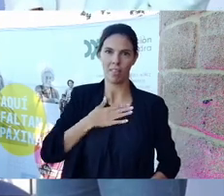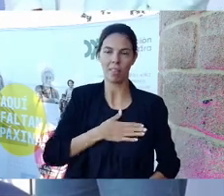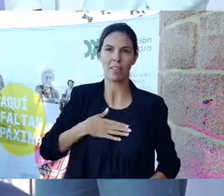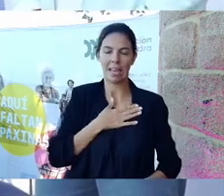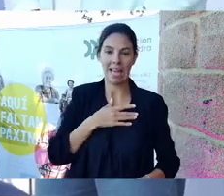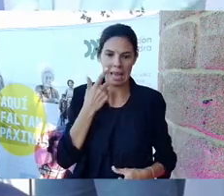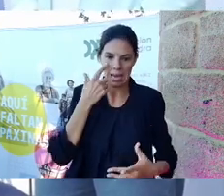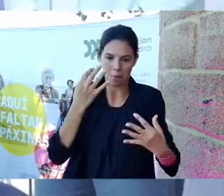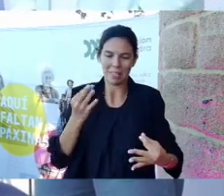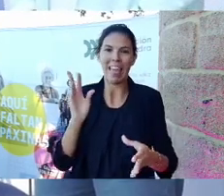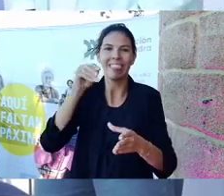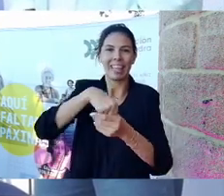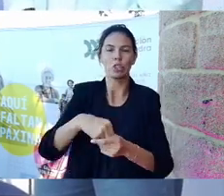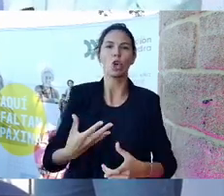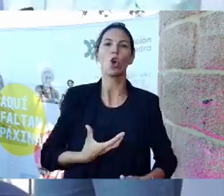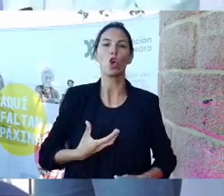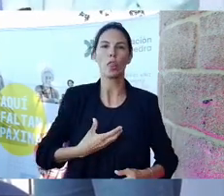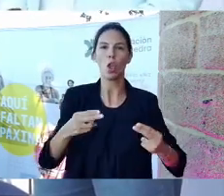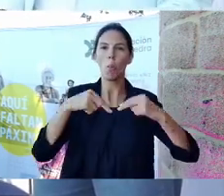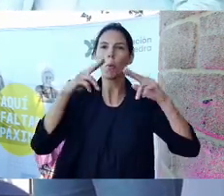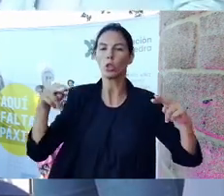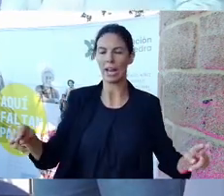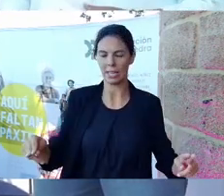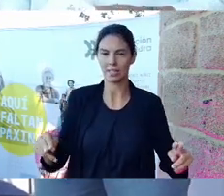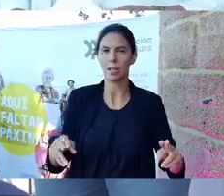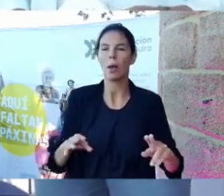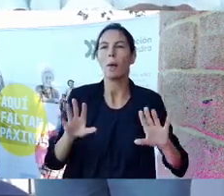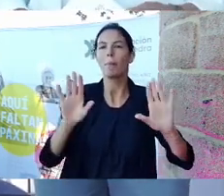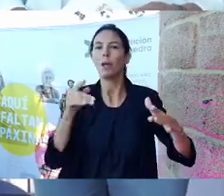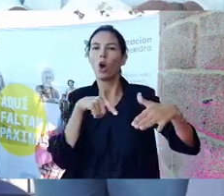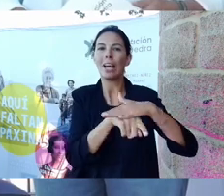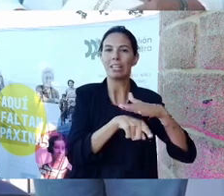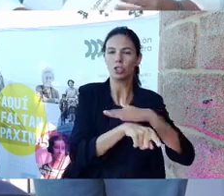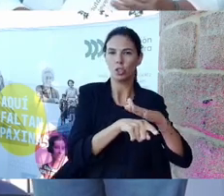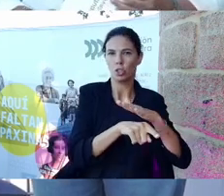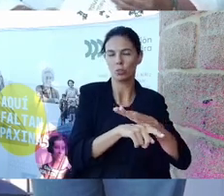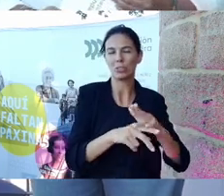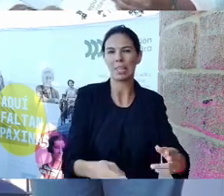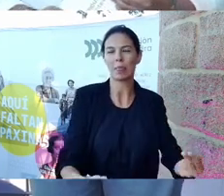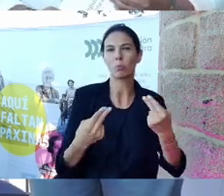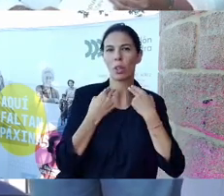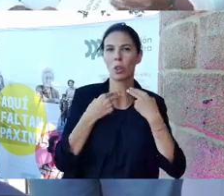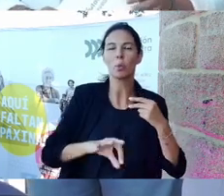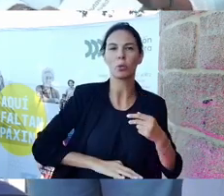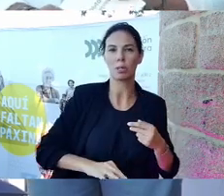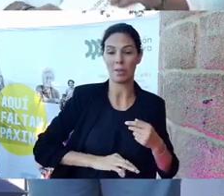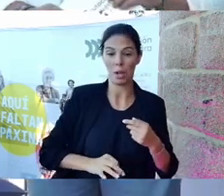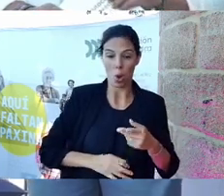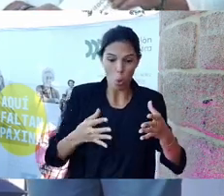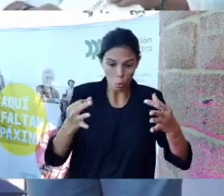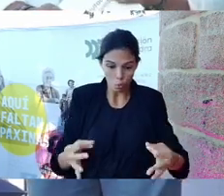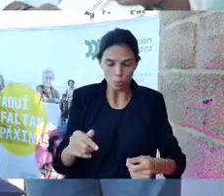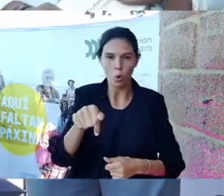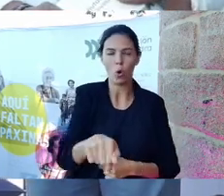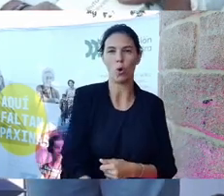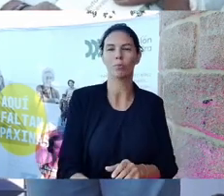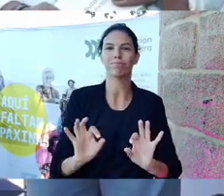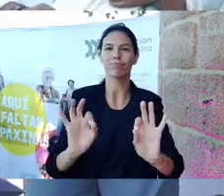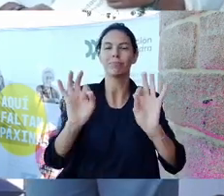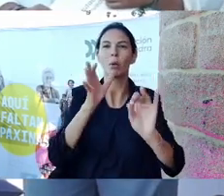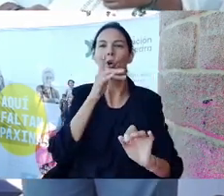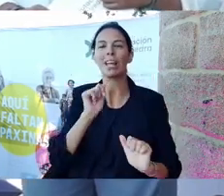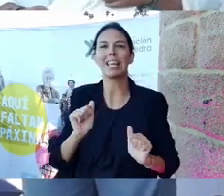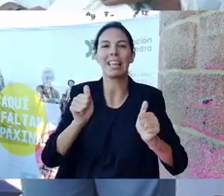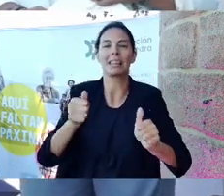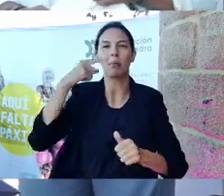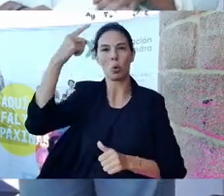de Mondariz, forma parte do Concello de Pontareas, aínda que a xestión é da Deputación de Pontevedra. E hoxe precisamente